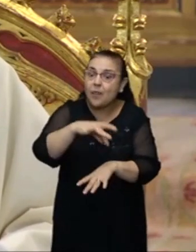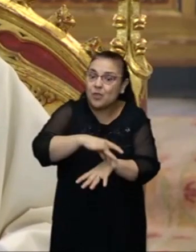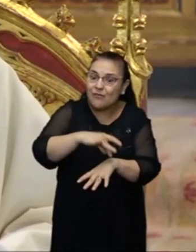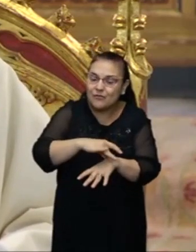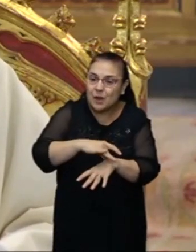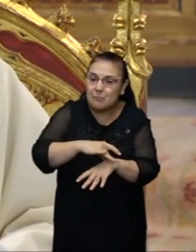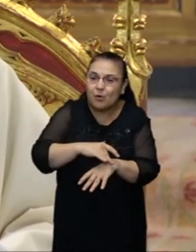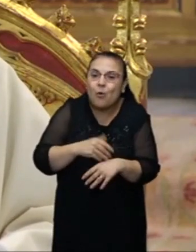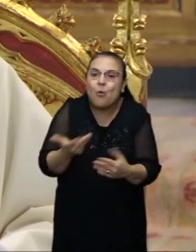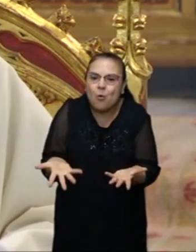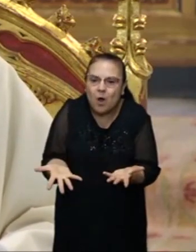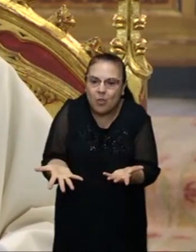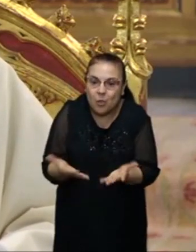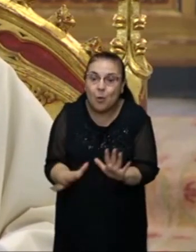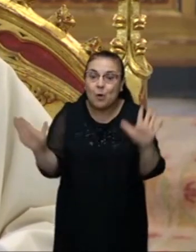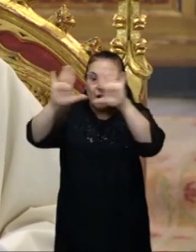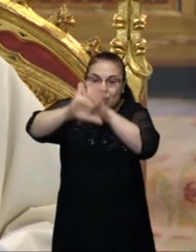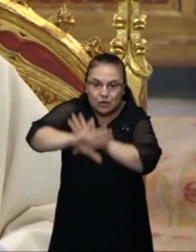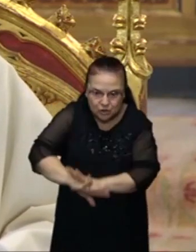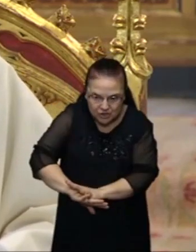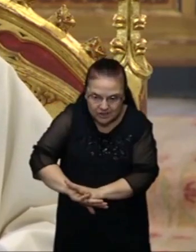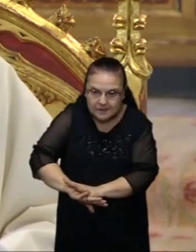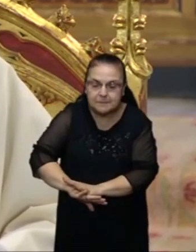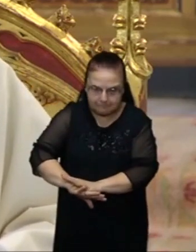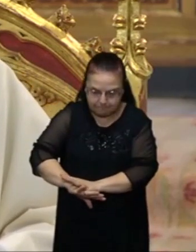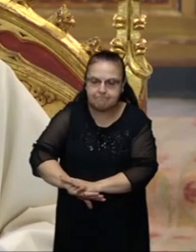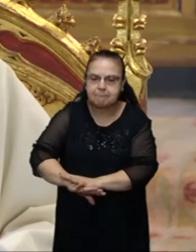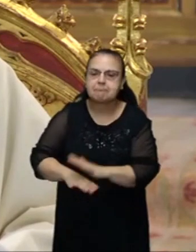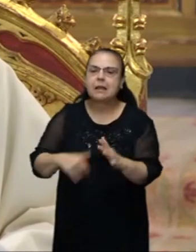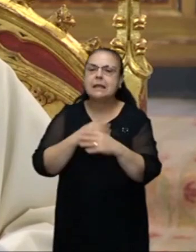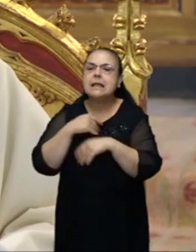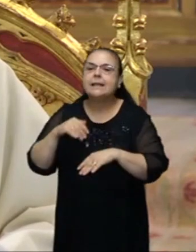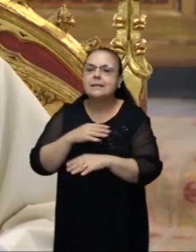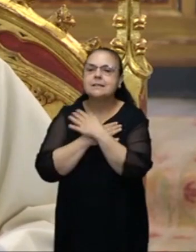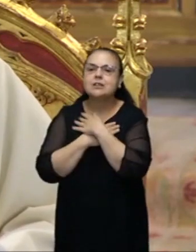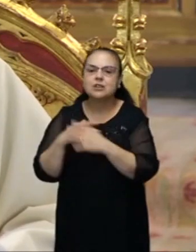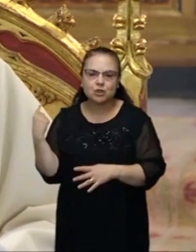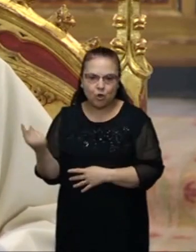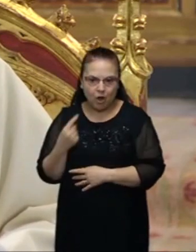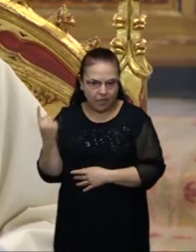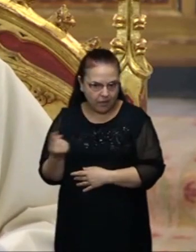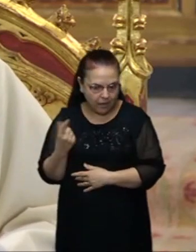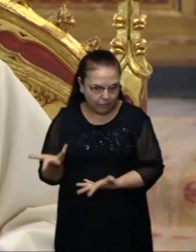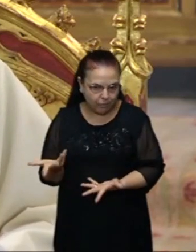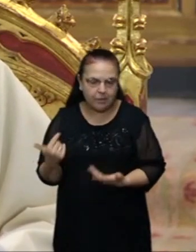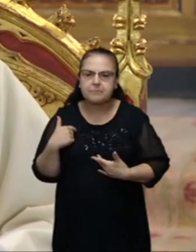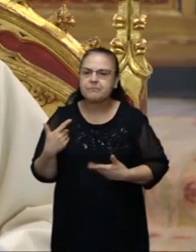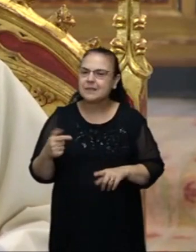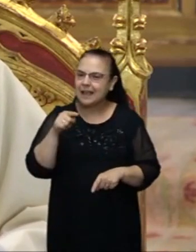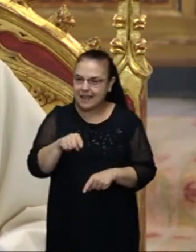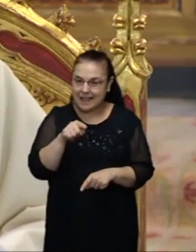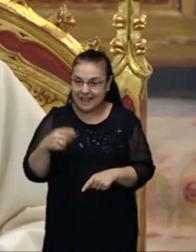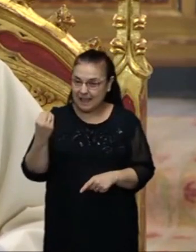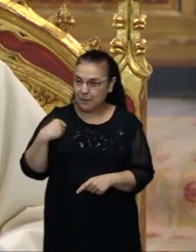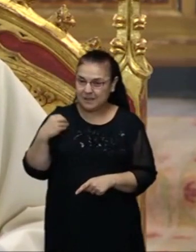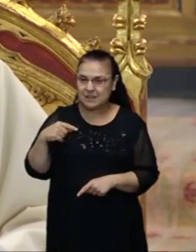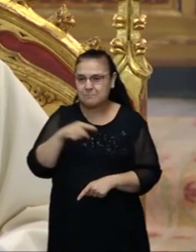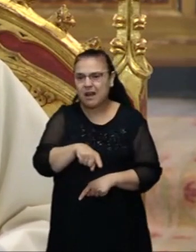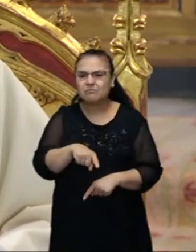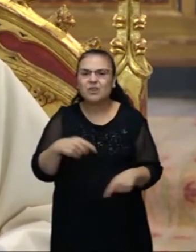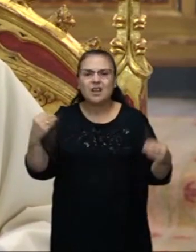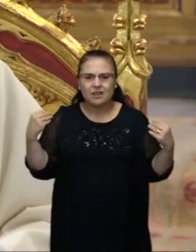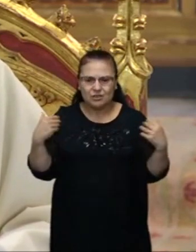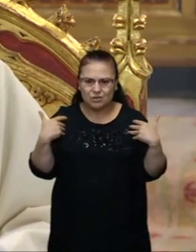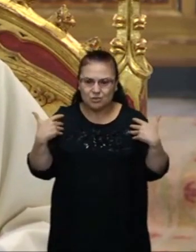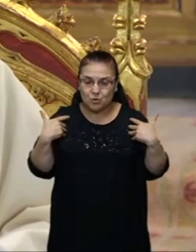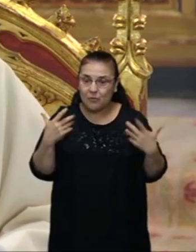las noches. Madre Soledad da un impulso a la fundación, pero surgen las cruces y ella misma en ese sufrimiento